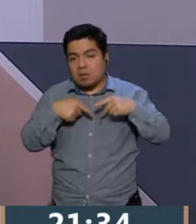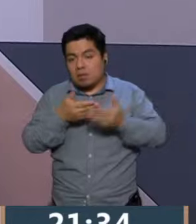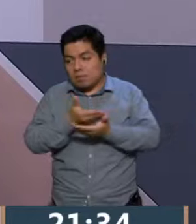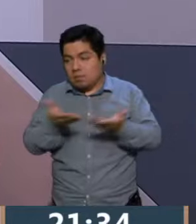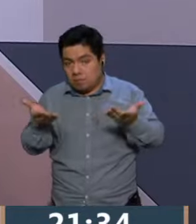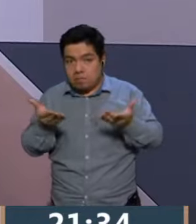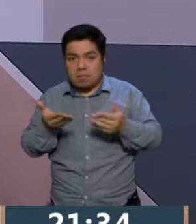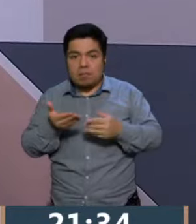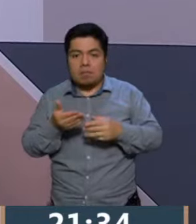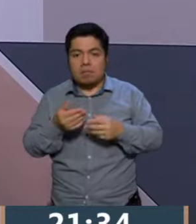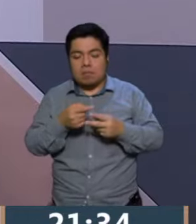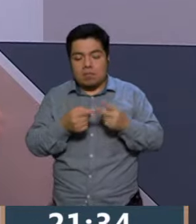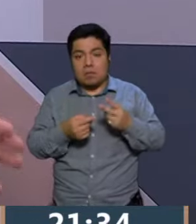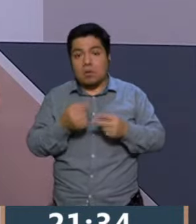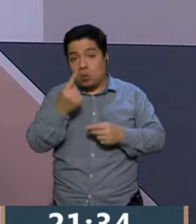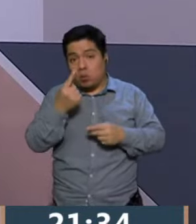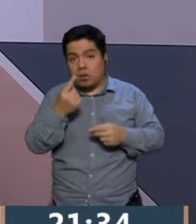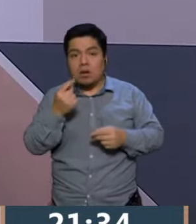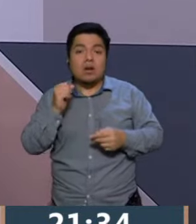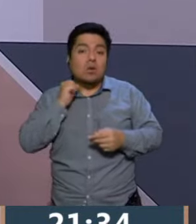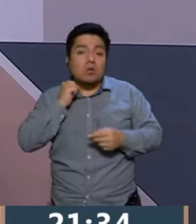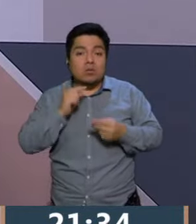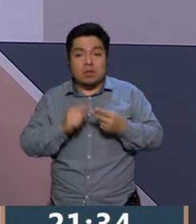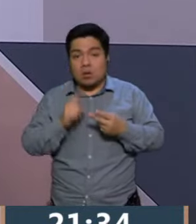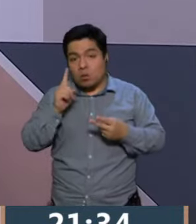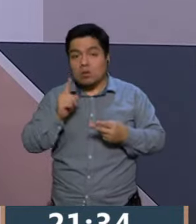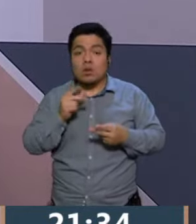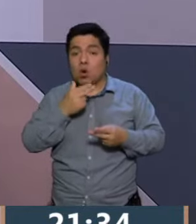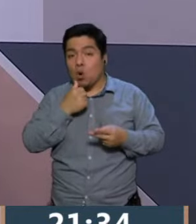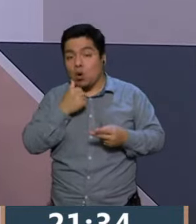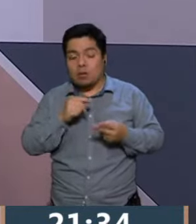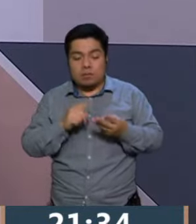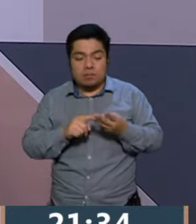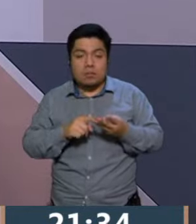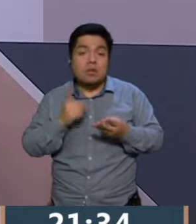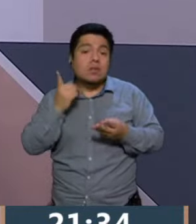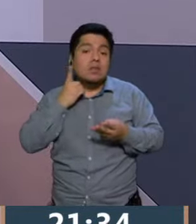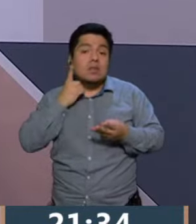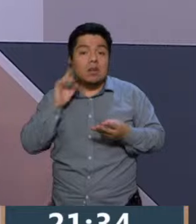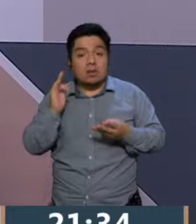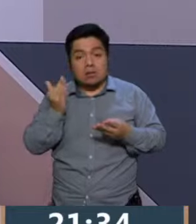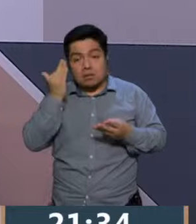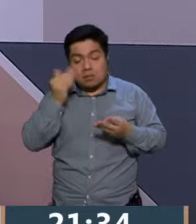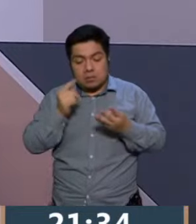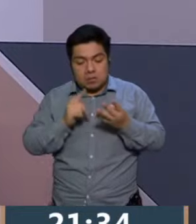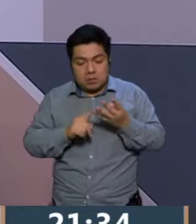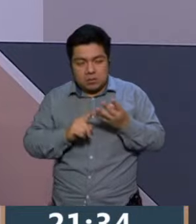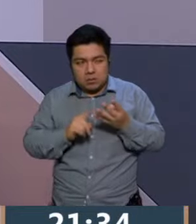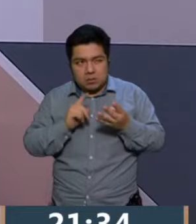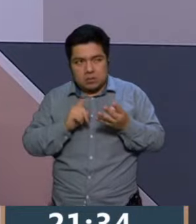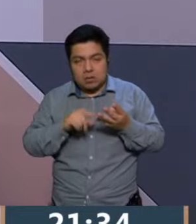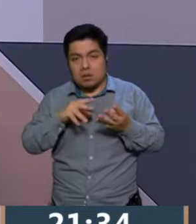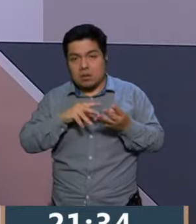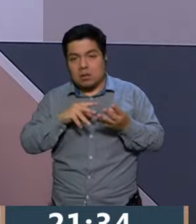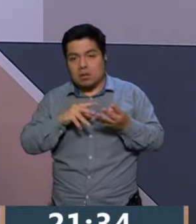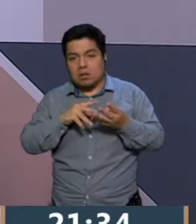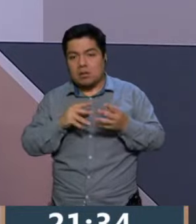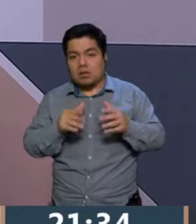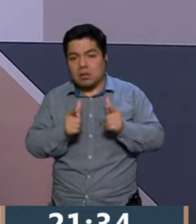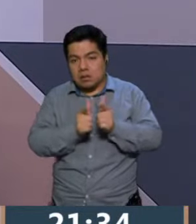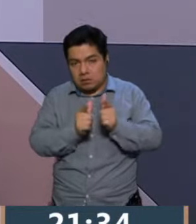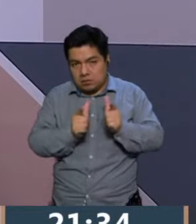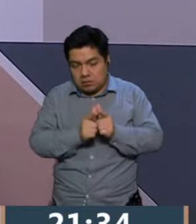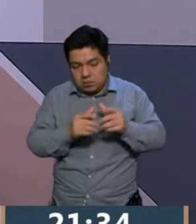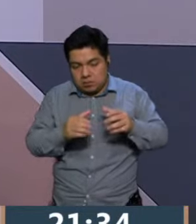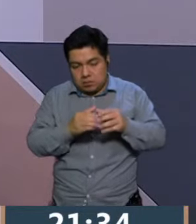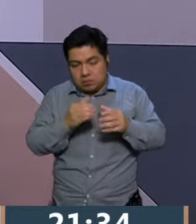públicas, que se tratan de una senadora, un senador y un diputado federal y un integrante del gobierno, del gabinete de la